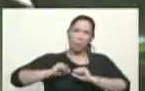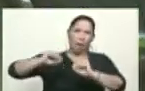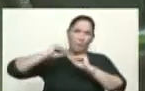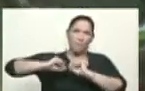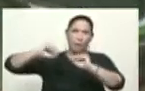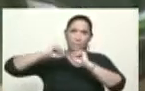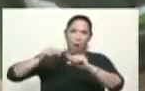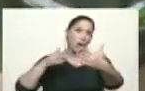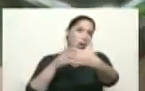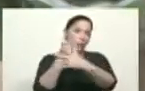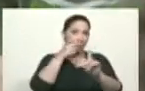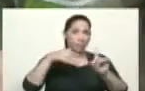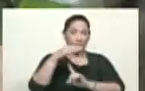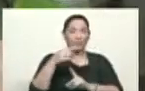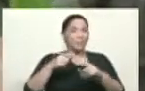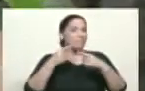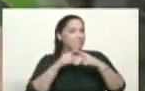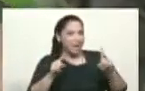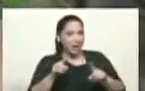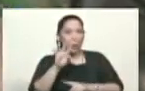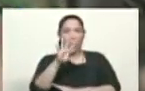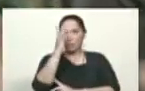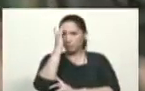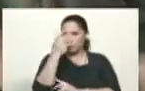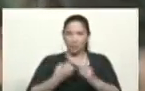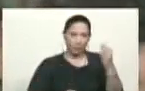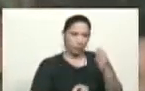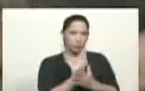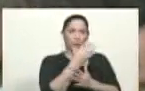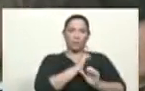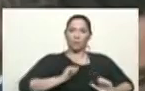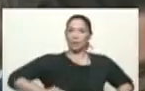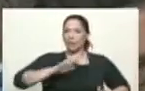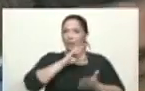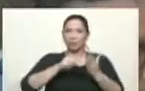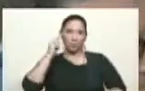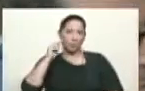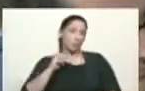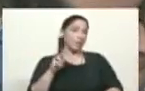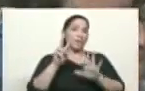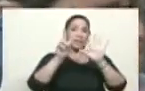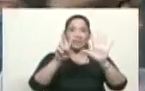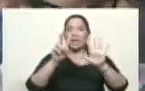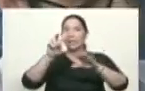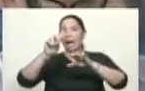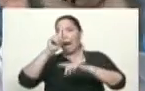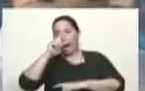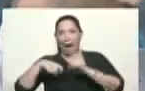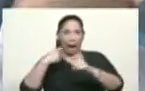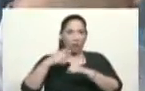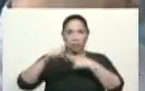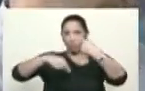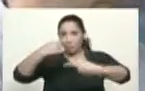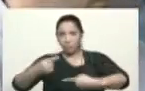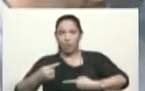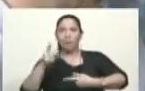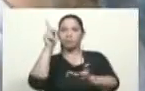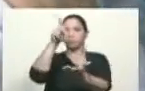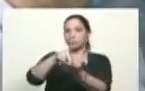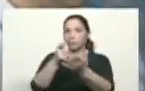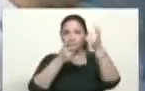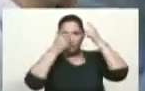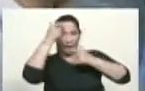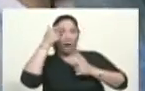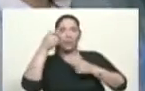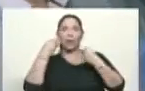patriota bolivariana de la Fuerza Armada Nacional Bolivariana y justamente 7 años después llegó al poder Hugo Chávez como presidente de la